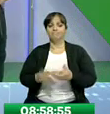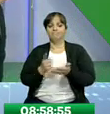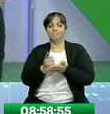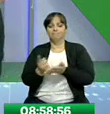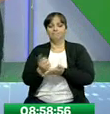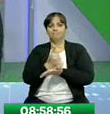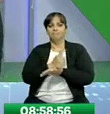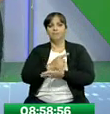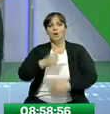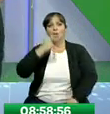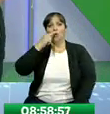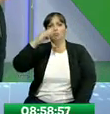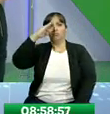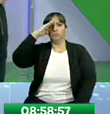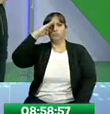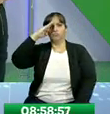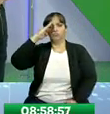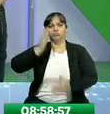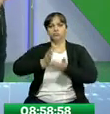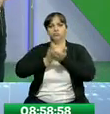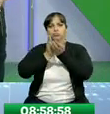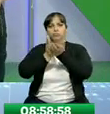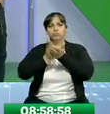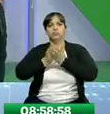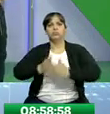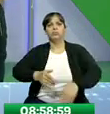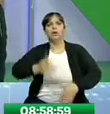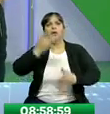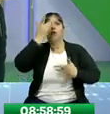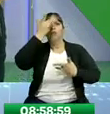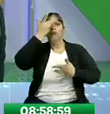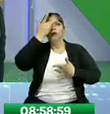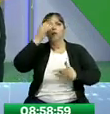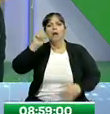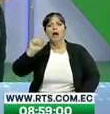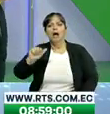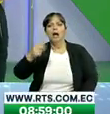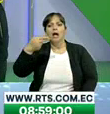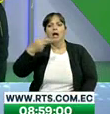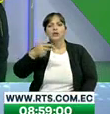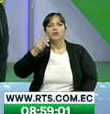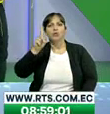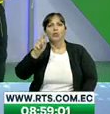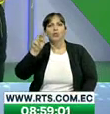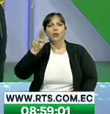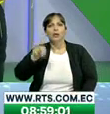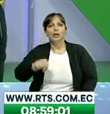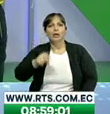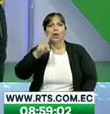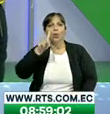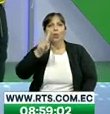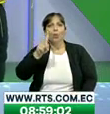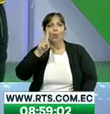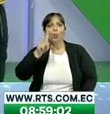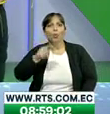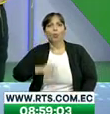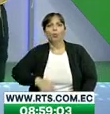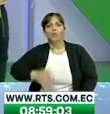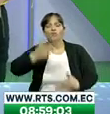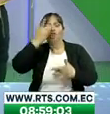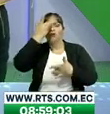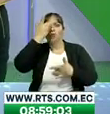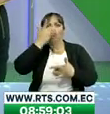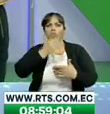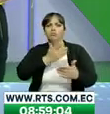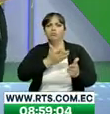ah1n1 y en la actualidad existe mucha especulación respecto a esta pandemia en pocos minutos